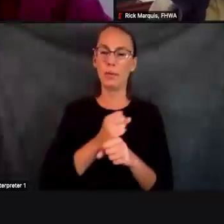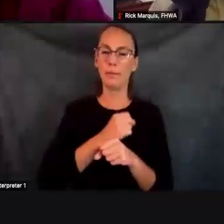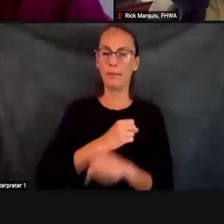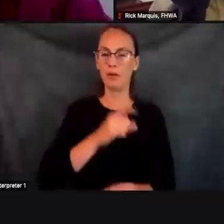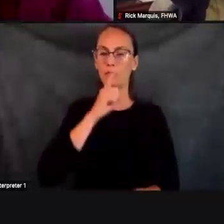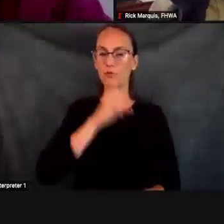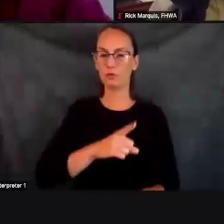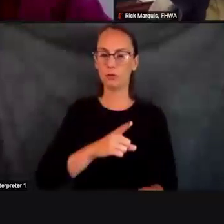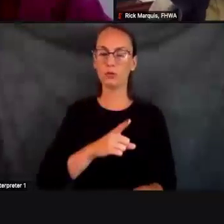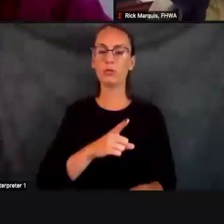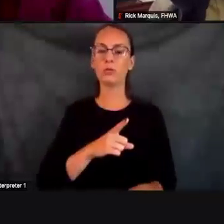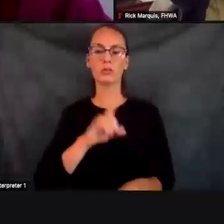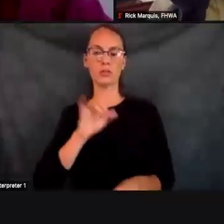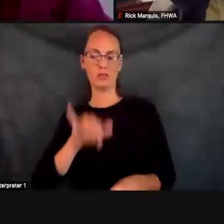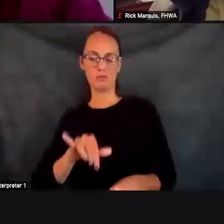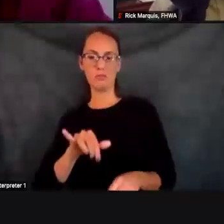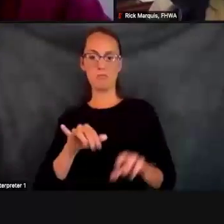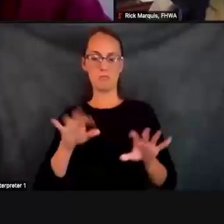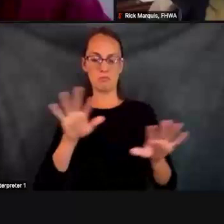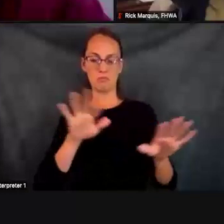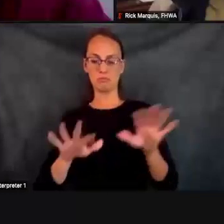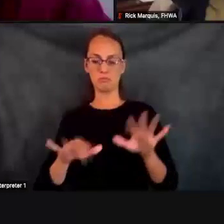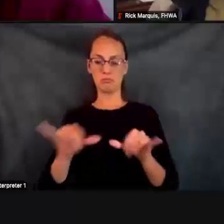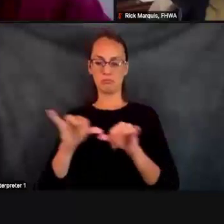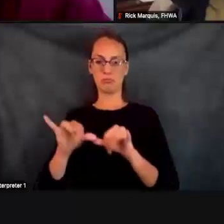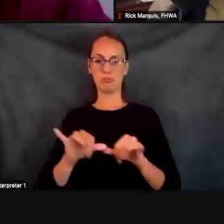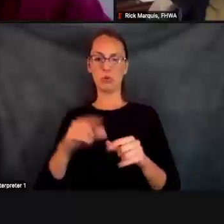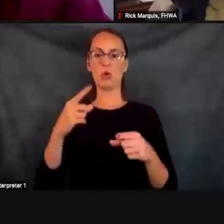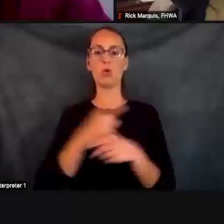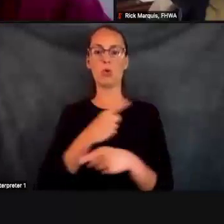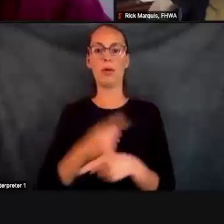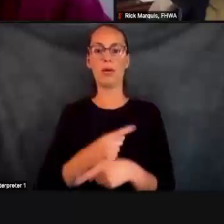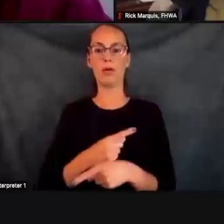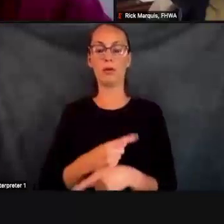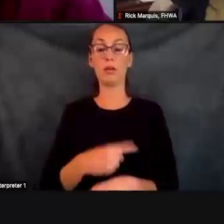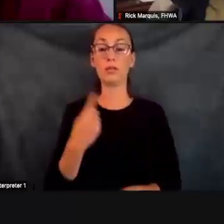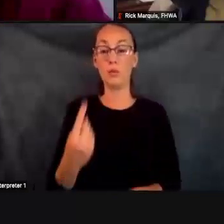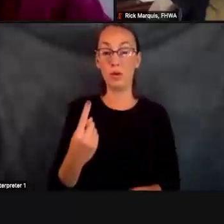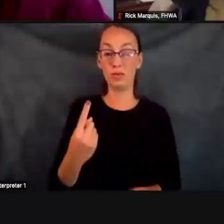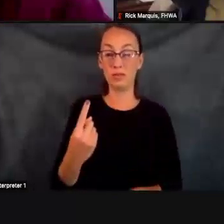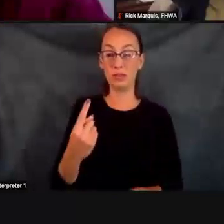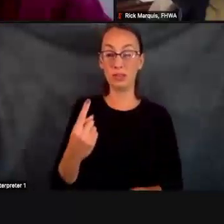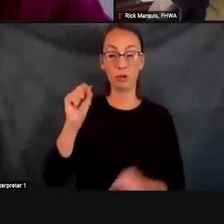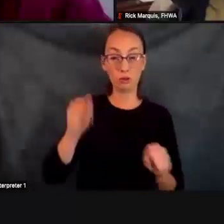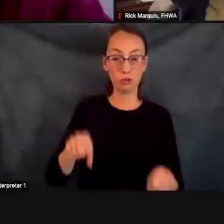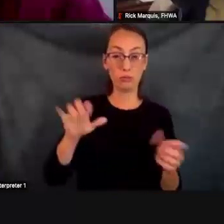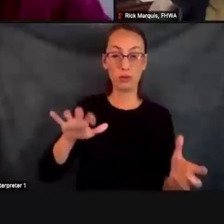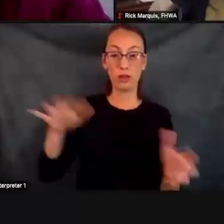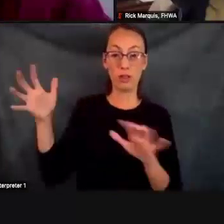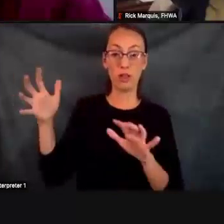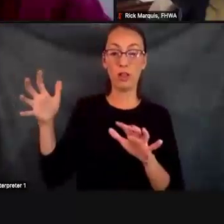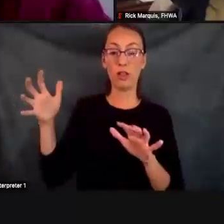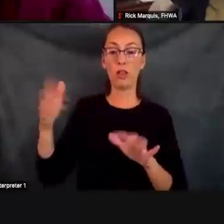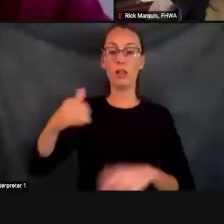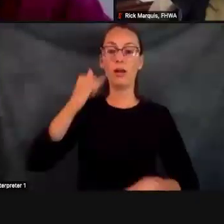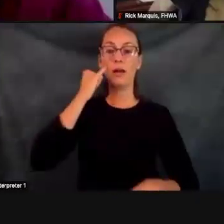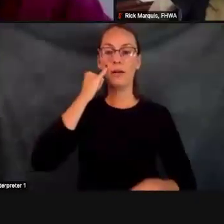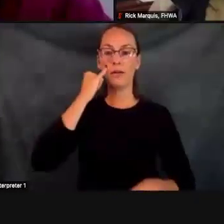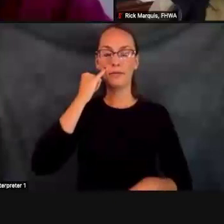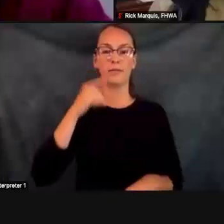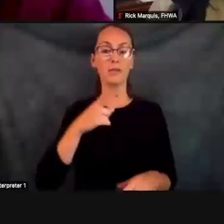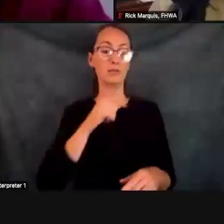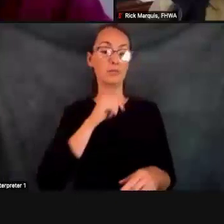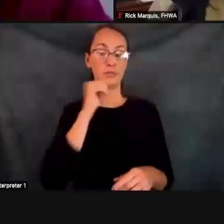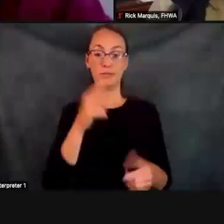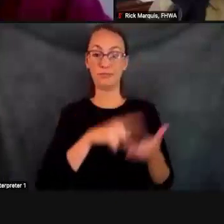Eso para asegurar que los cálculos sean exactos, porque podría ser un desastre si no se